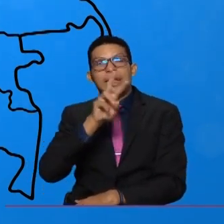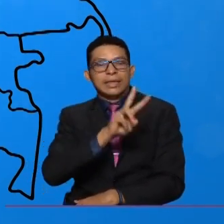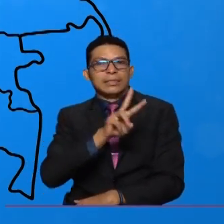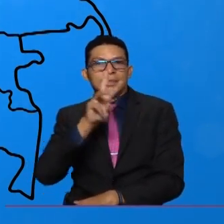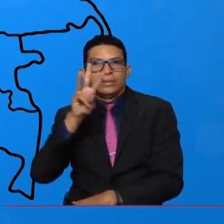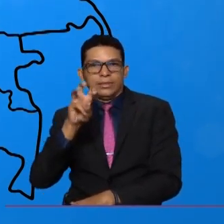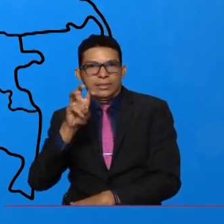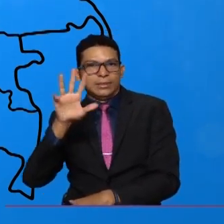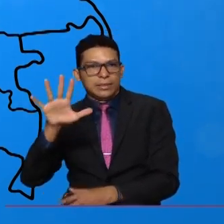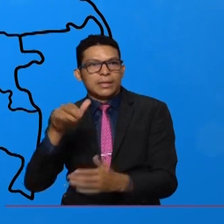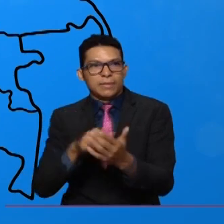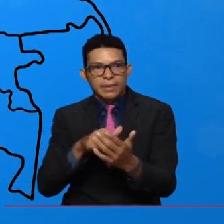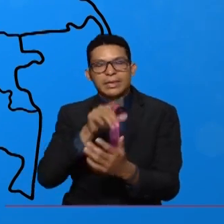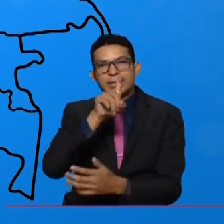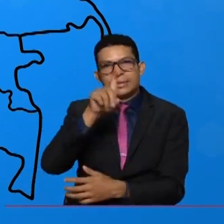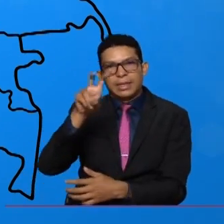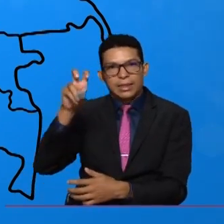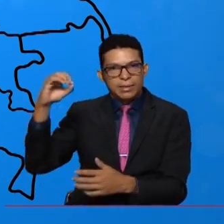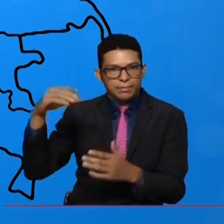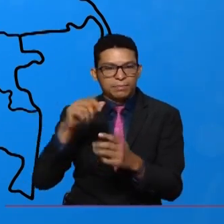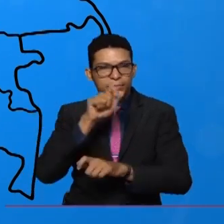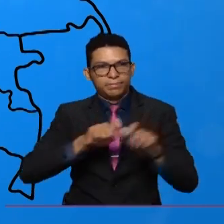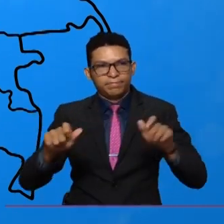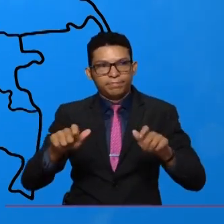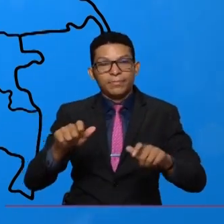3.737.670 personas, el Cauca con